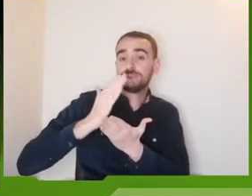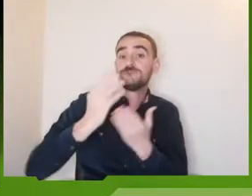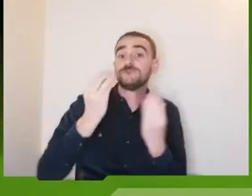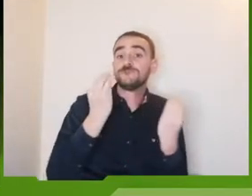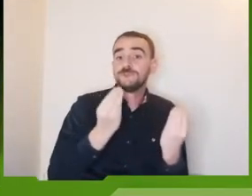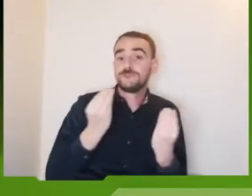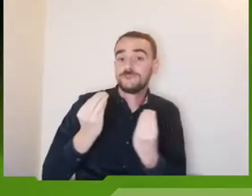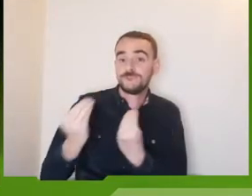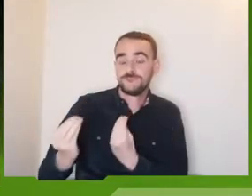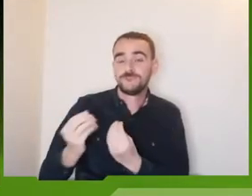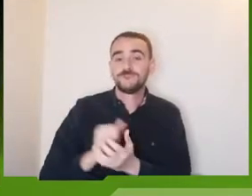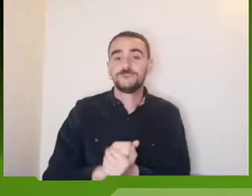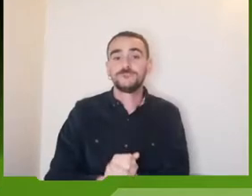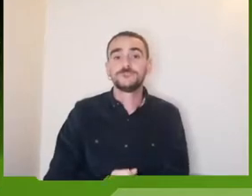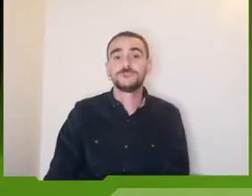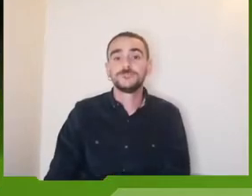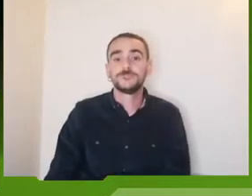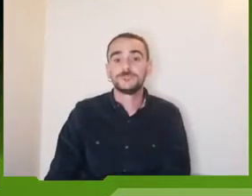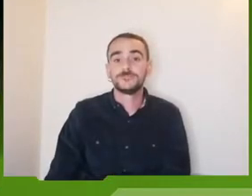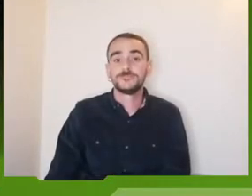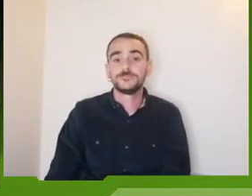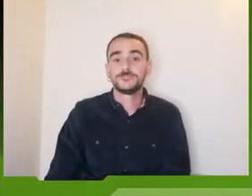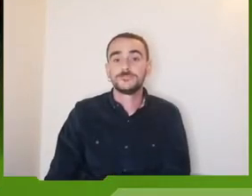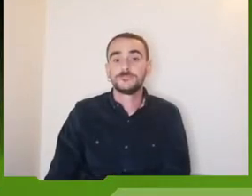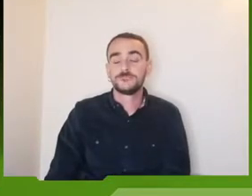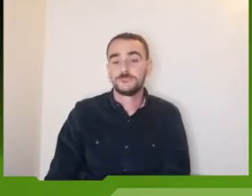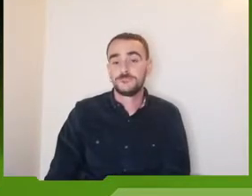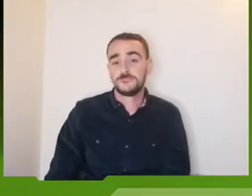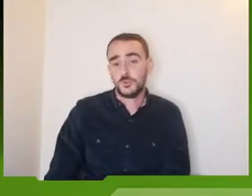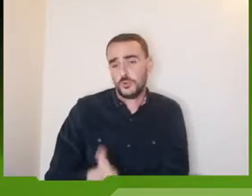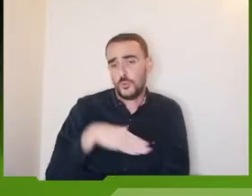así, a lo bestia.